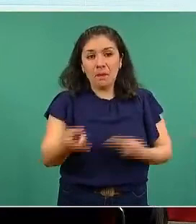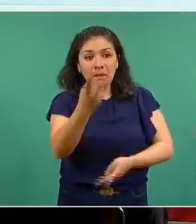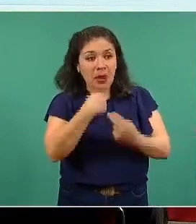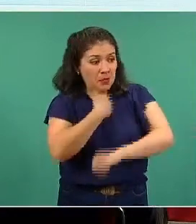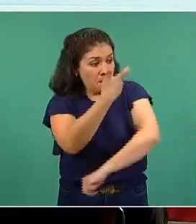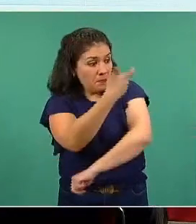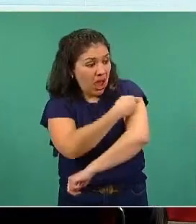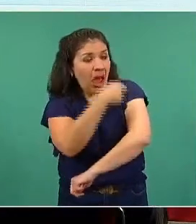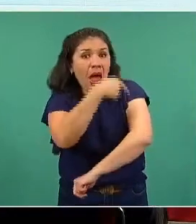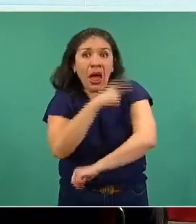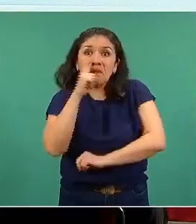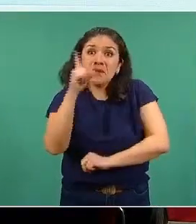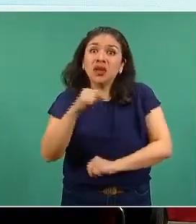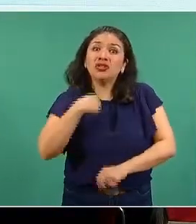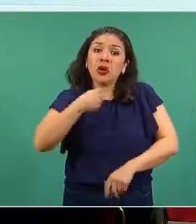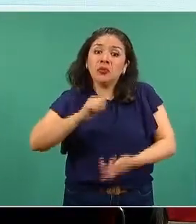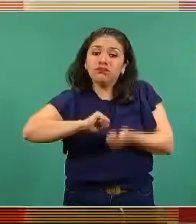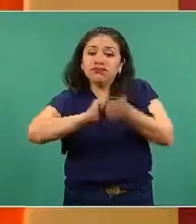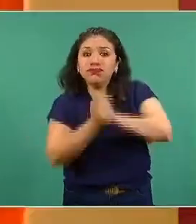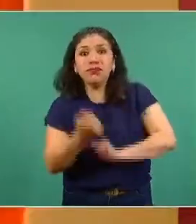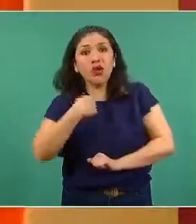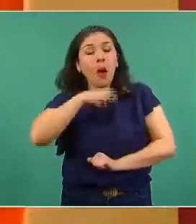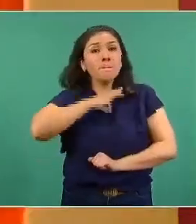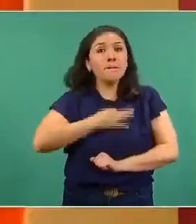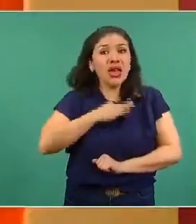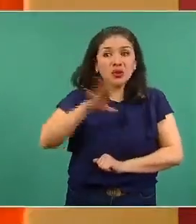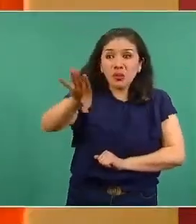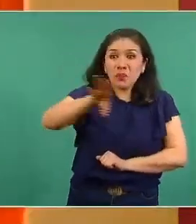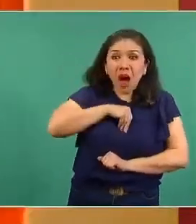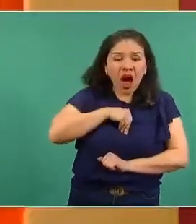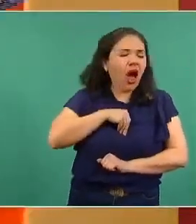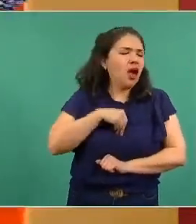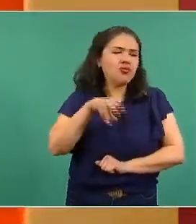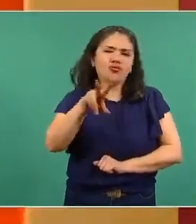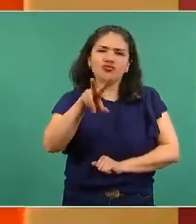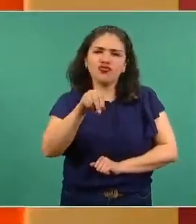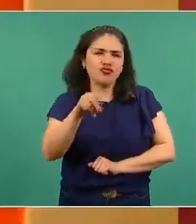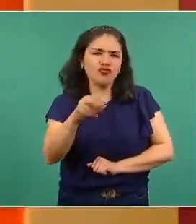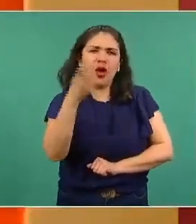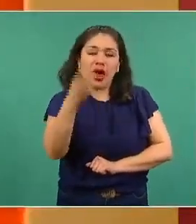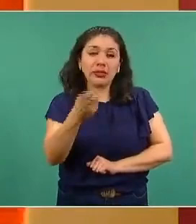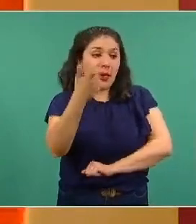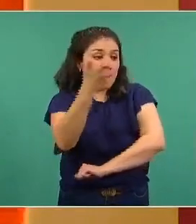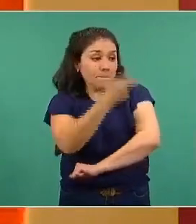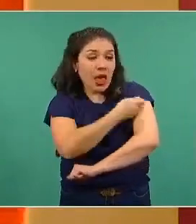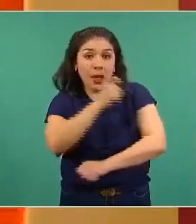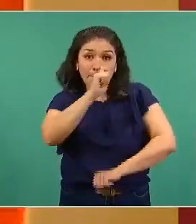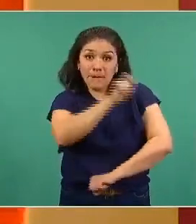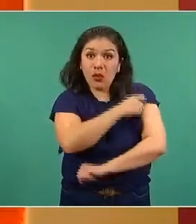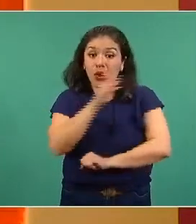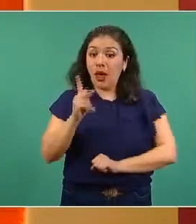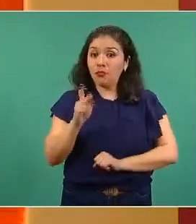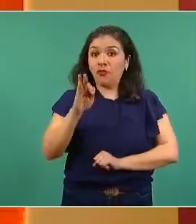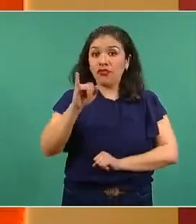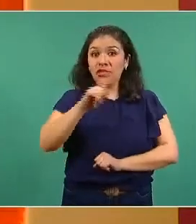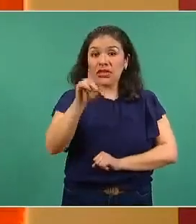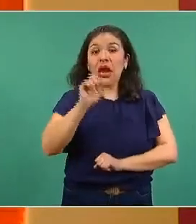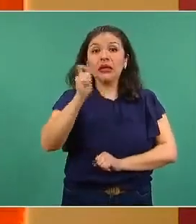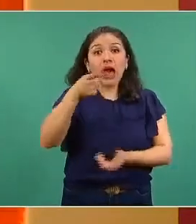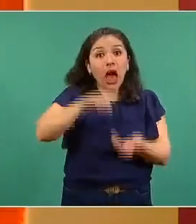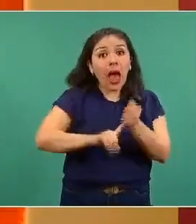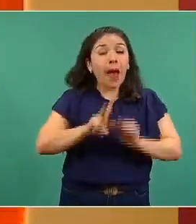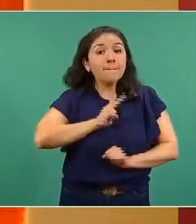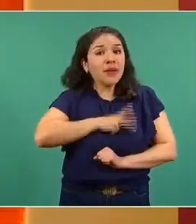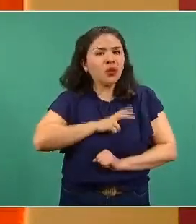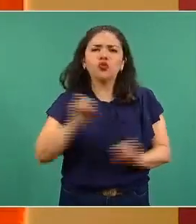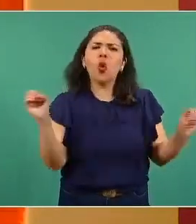infección por el virus SARS-CoV-2, porque no son virus viables o virus vivos. En este caso, con la vacuna de Pfizer, ni siquiera es una partícula viral, es